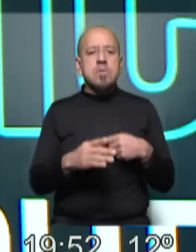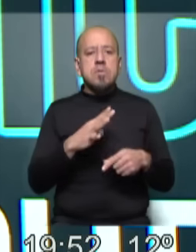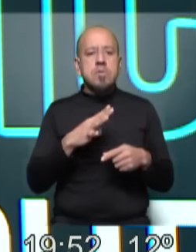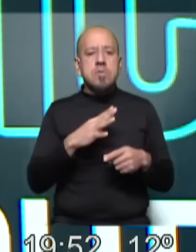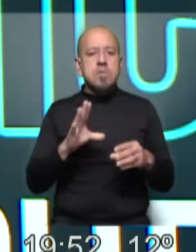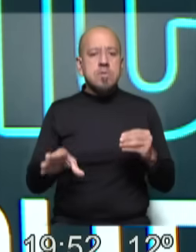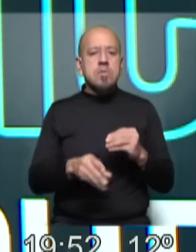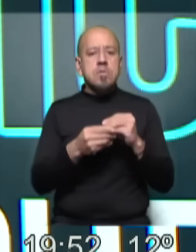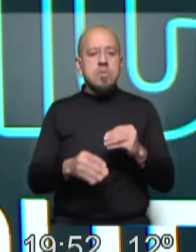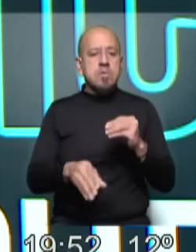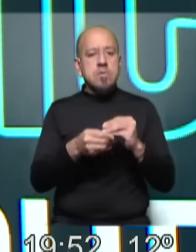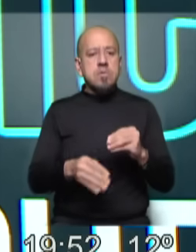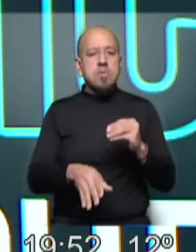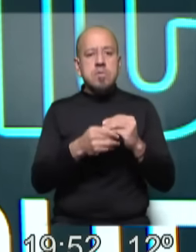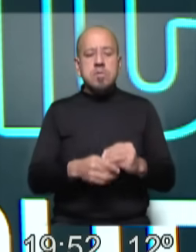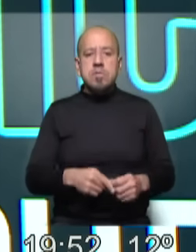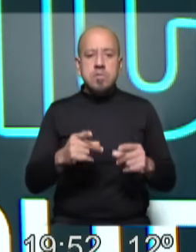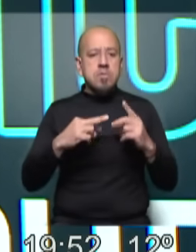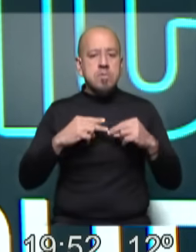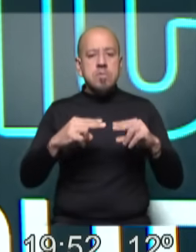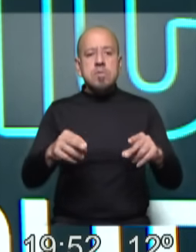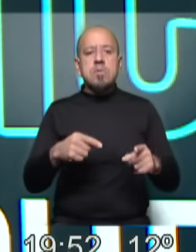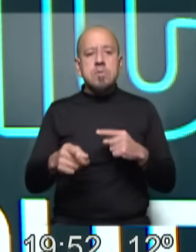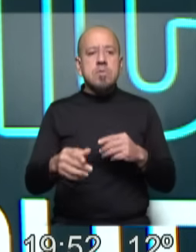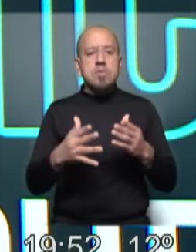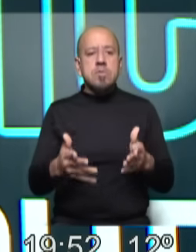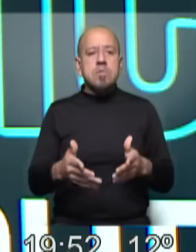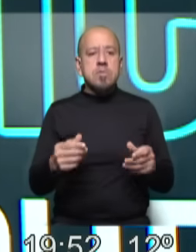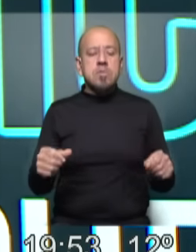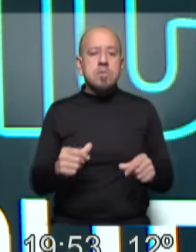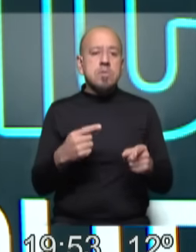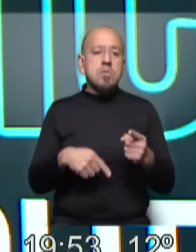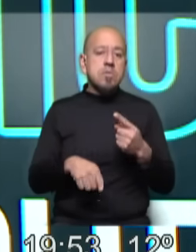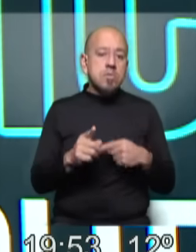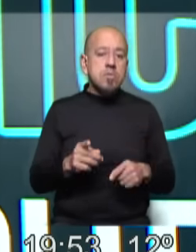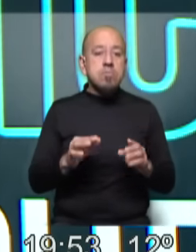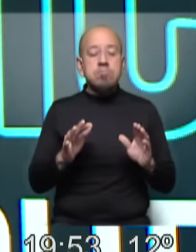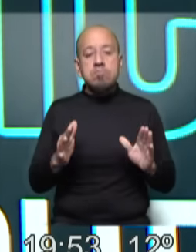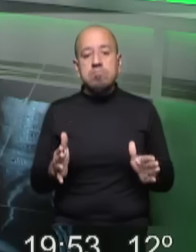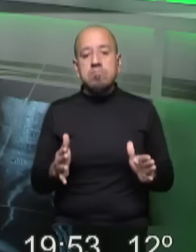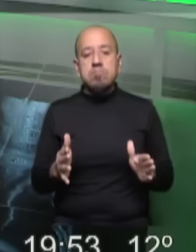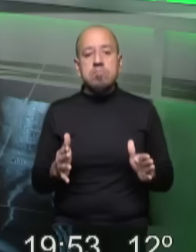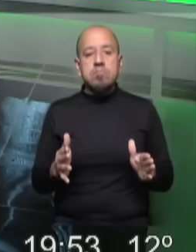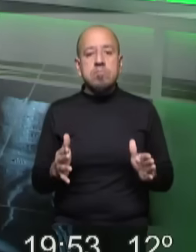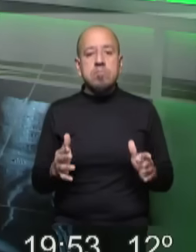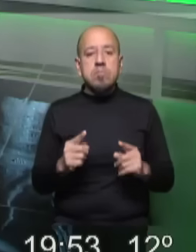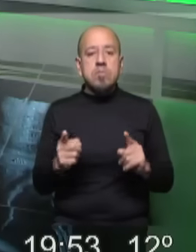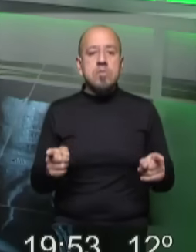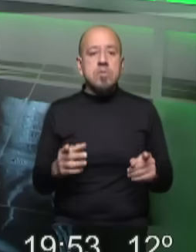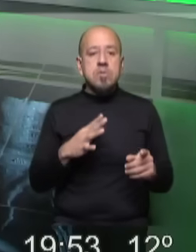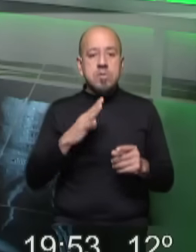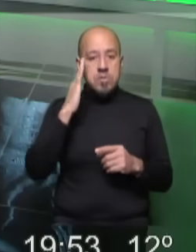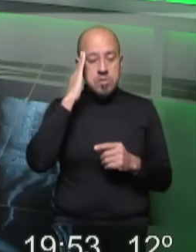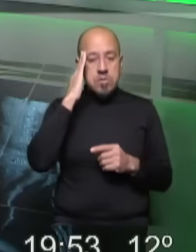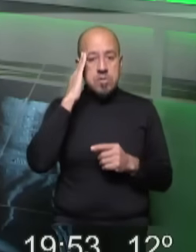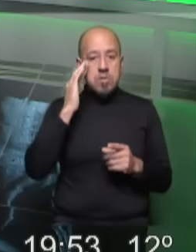acumulación de casos permanentes y todos tratando de armar un hilo conductor pero todavía no es temprano para saber si esto